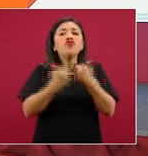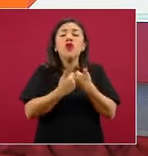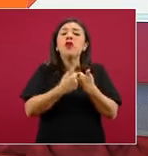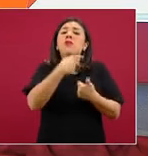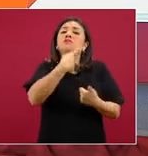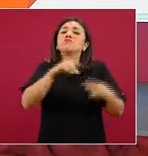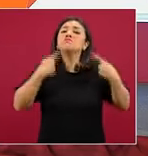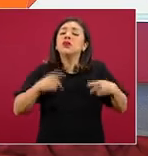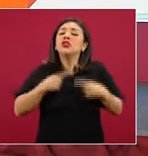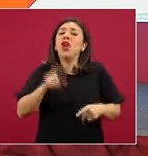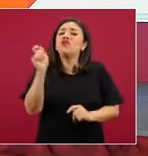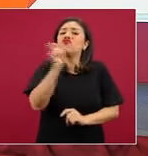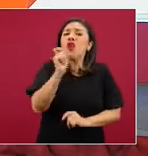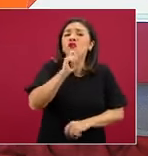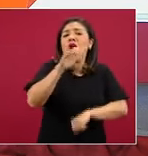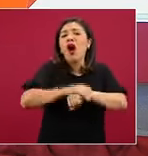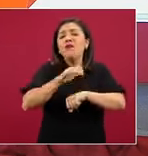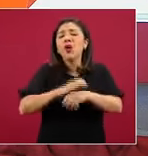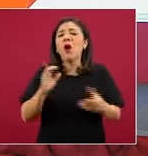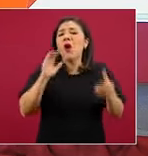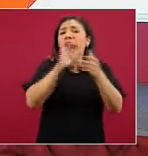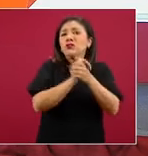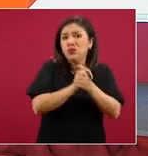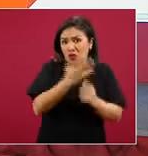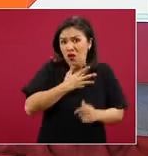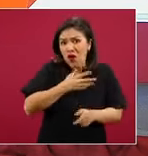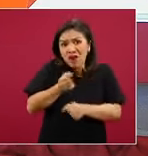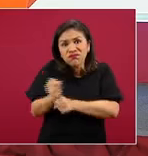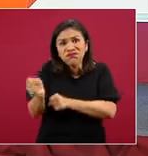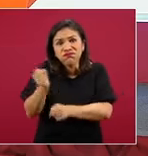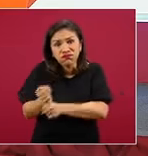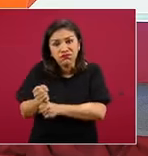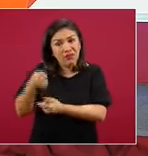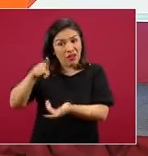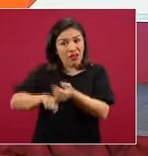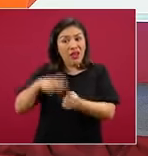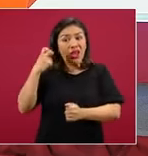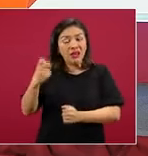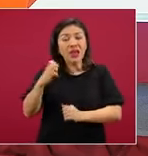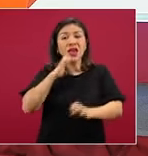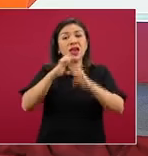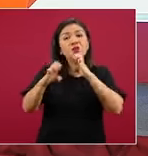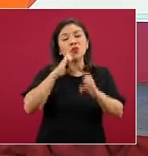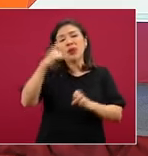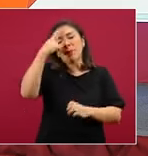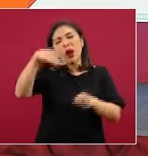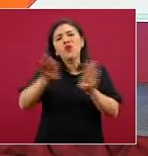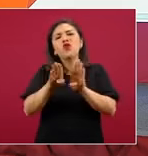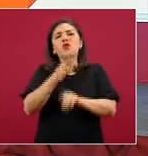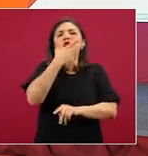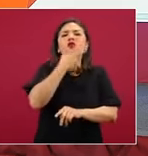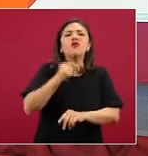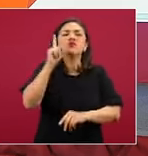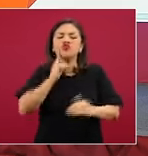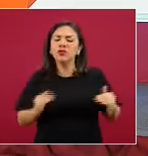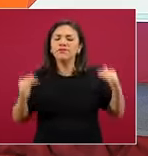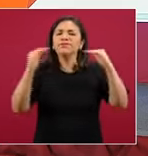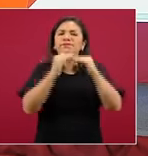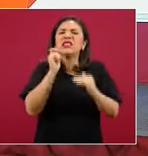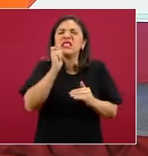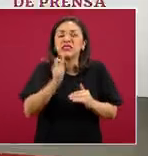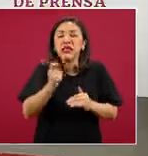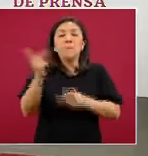esposo o novio a lo largo de su relación. Esto viene de la encuesta nacional sobre la dinámica de las relaciones en los hogares